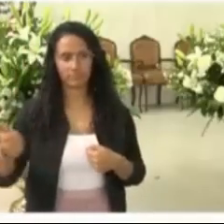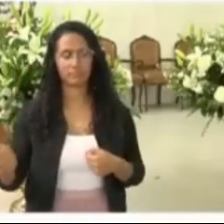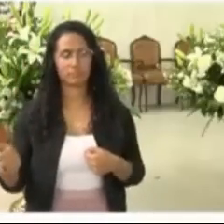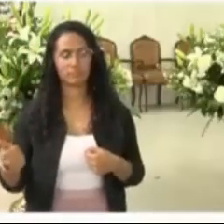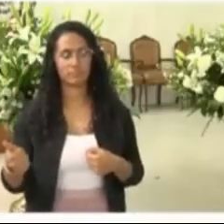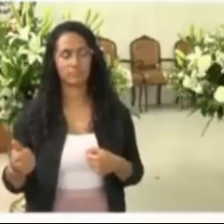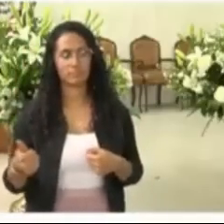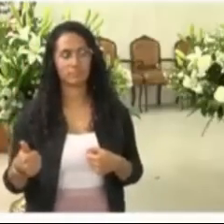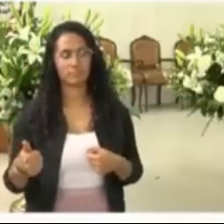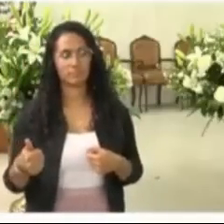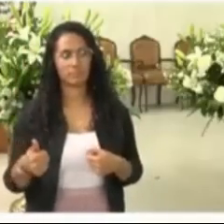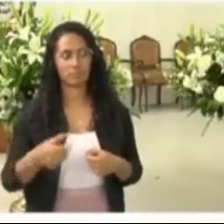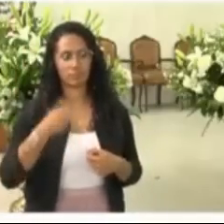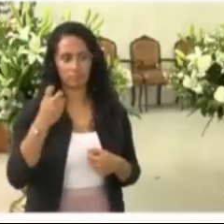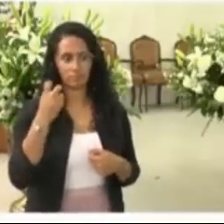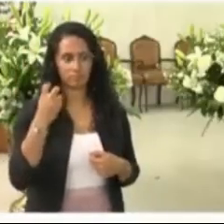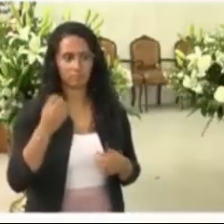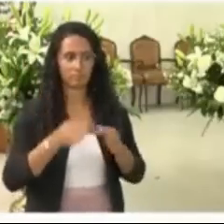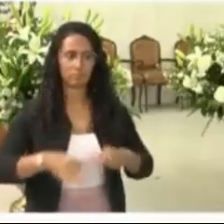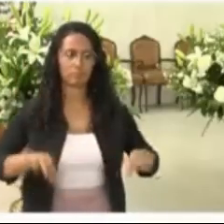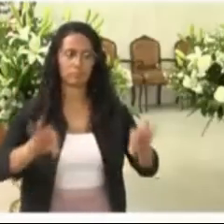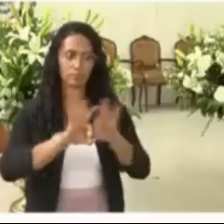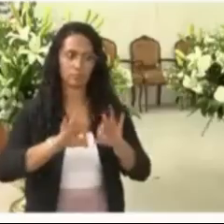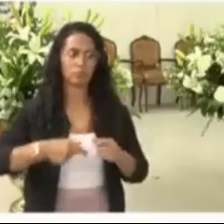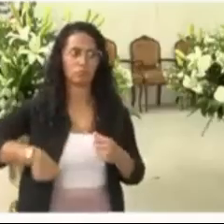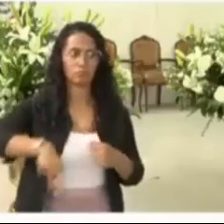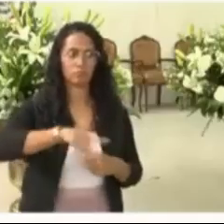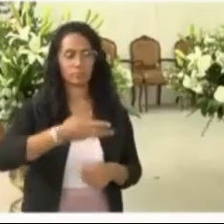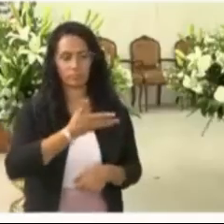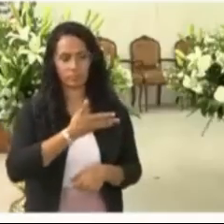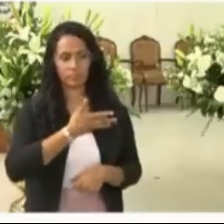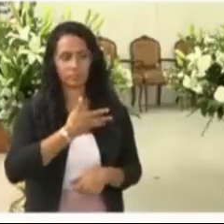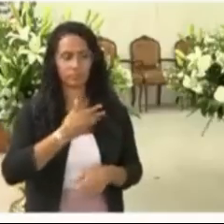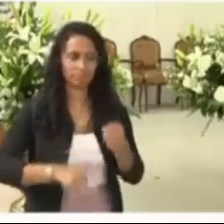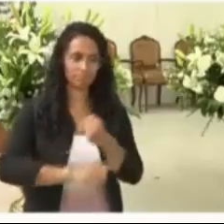Y esto implica fe,